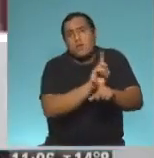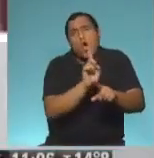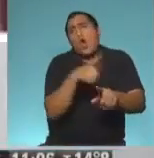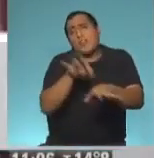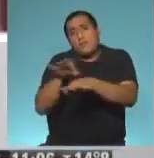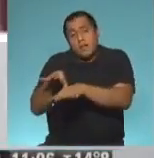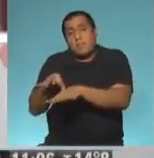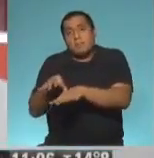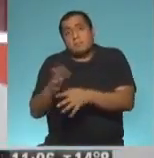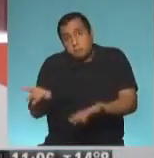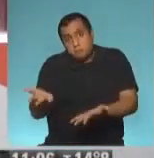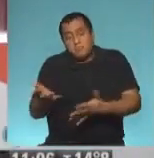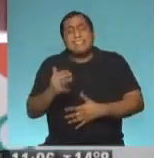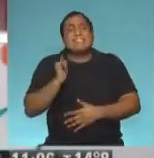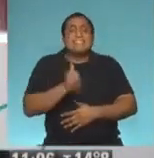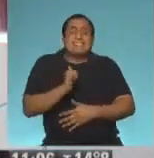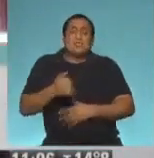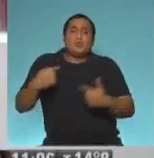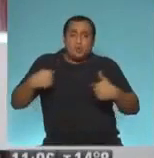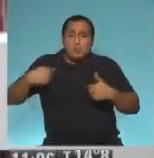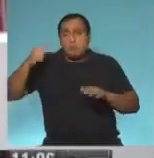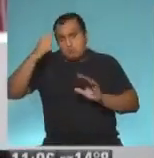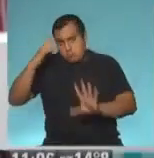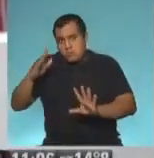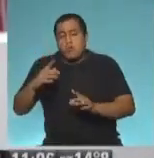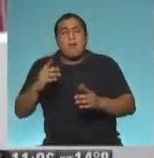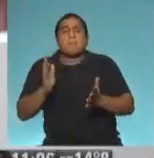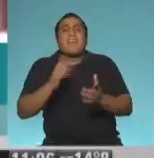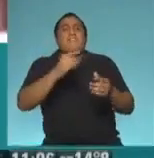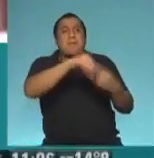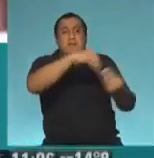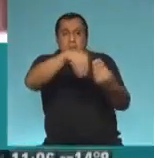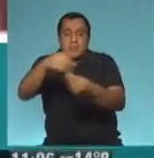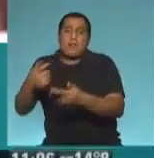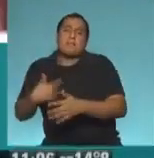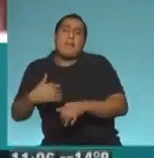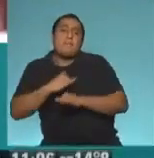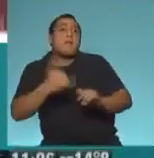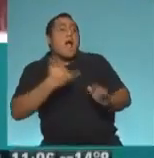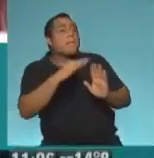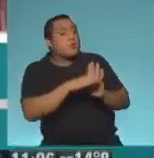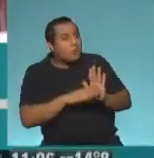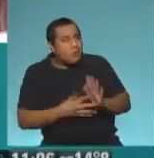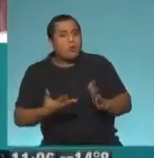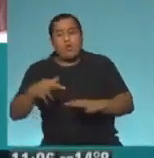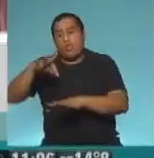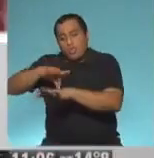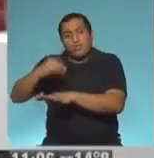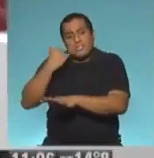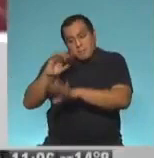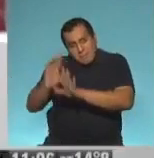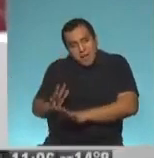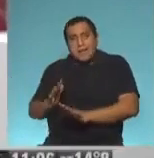patologías. Sí, yo creo que estas cosas, o sea, poder darle a las familias, demostrarle que tenemos un protocolo, que los médicos vamos a estar